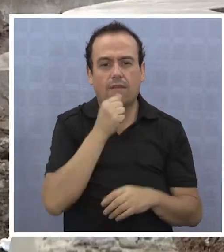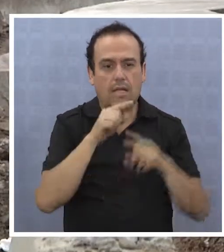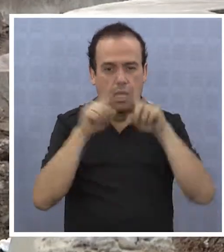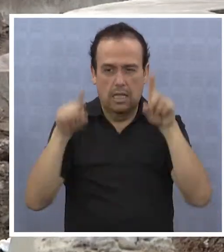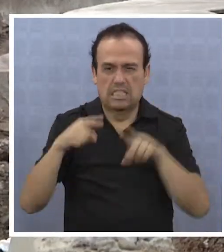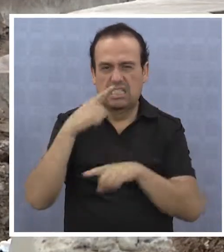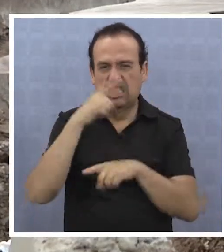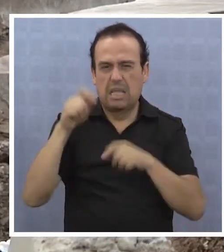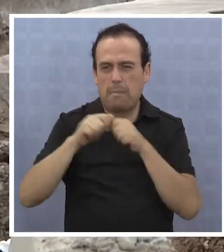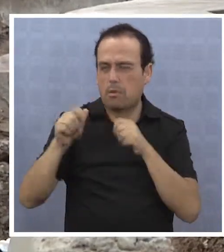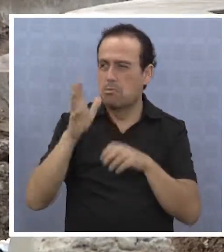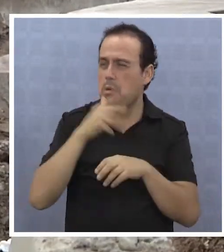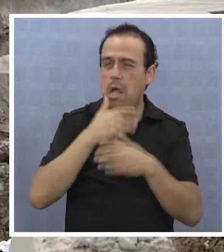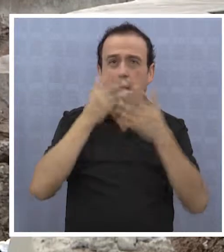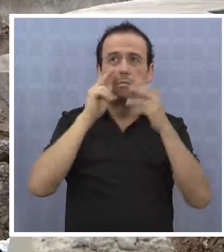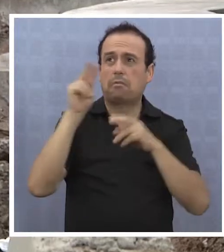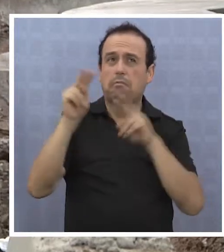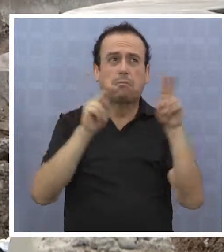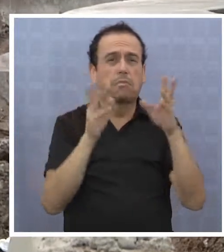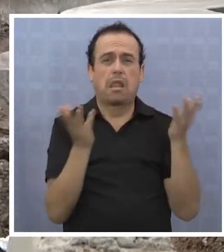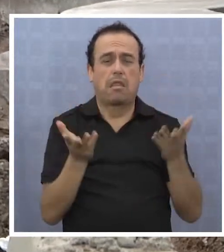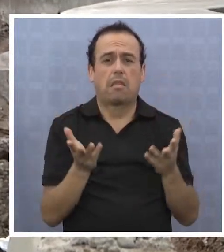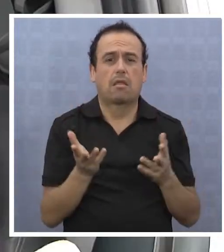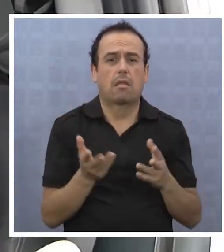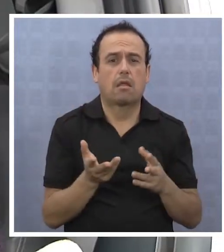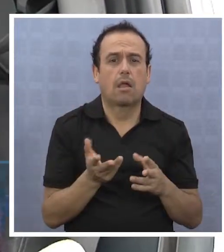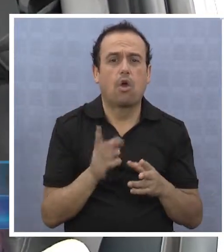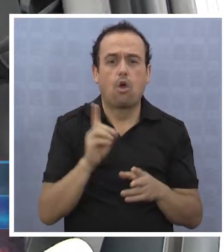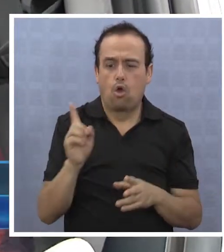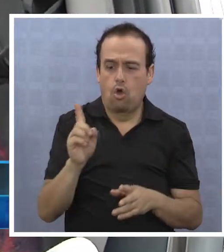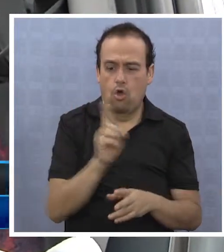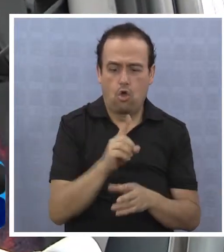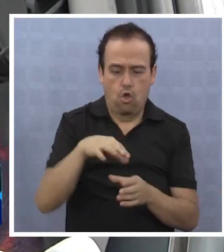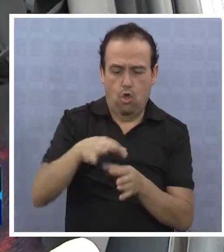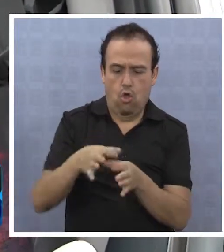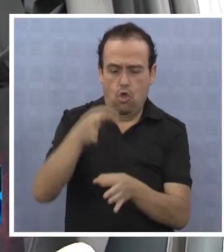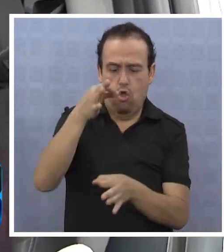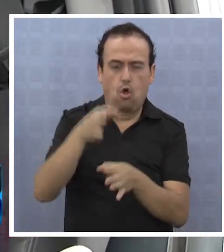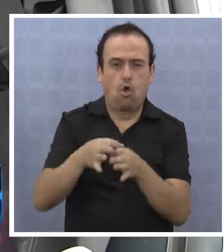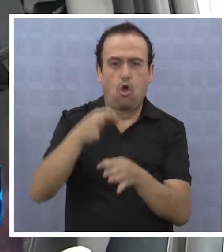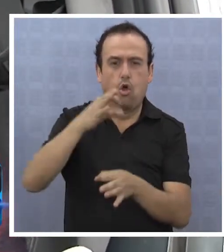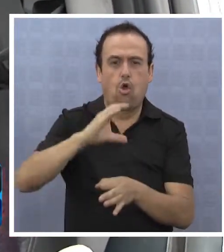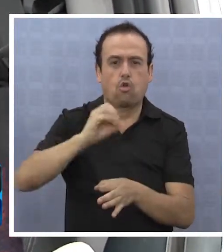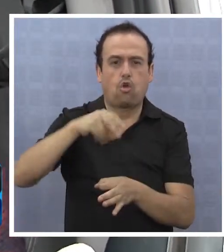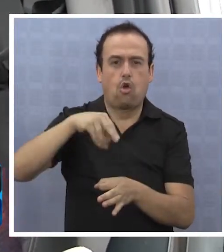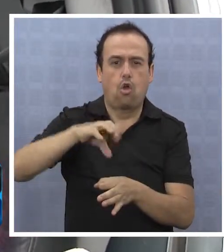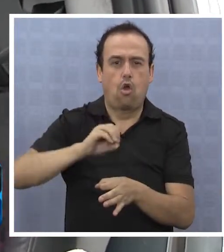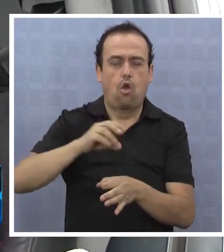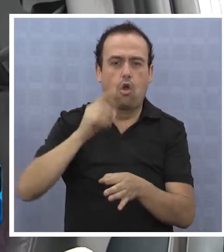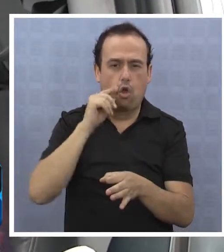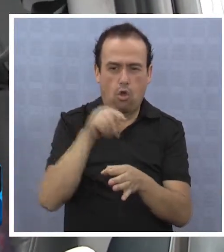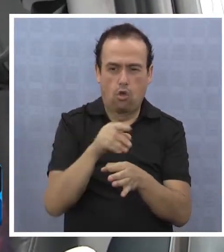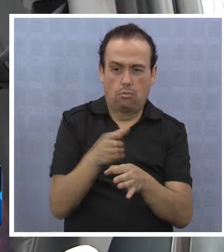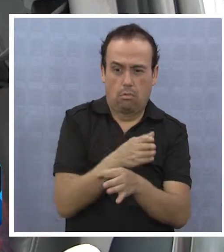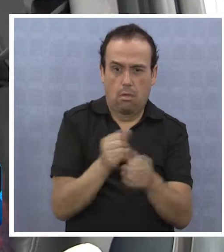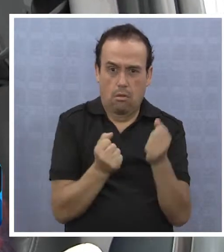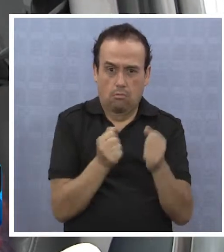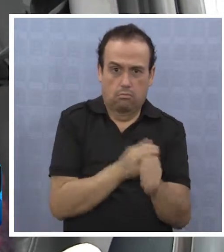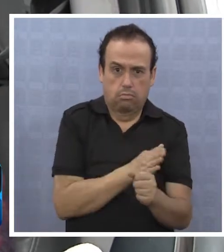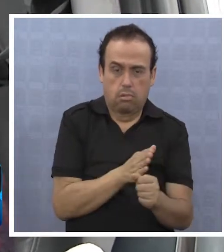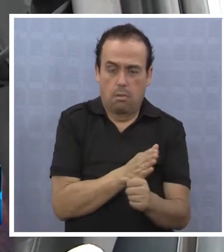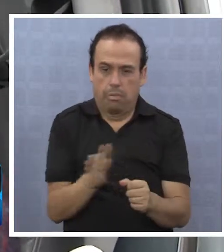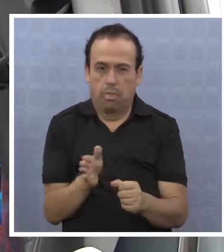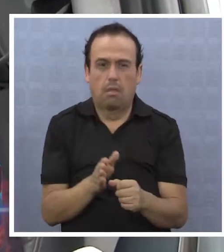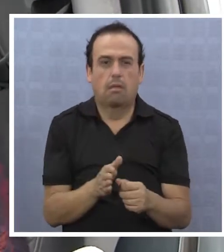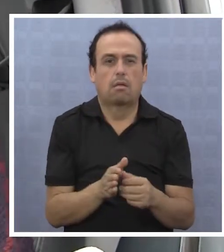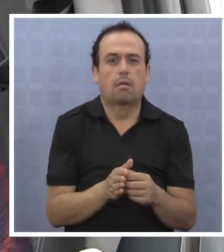100 metros antes, no hay nada de eso. A veces el cono está muy afuera y el otro cono está muy adentro, entonces uno, por tratar de